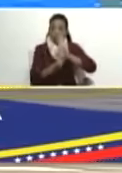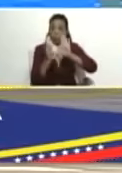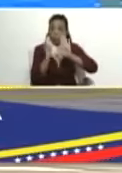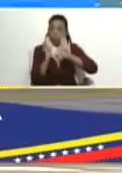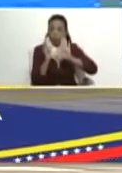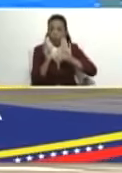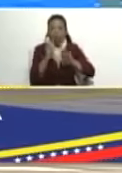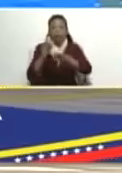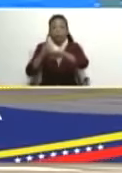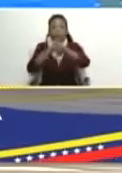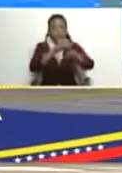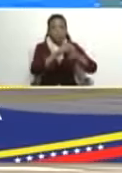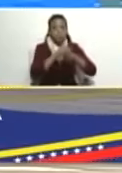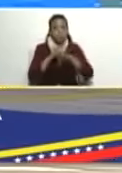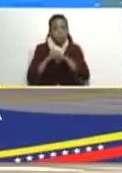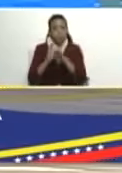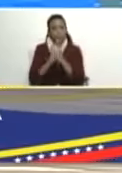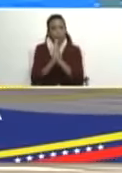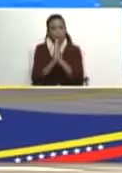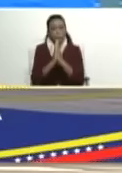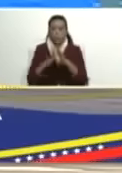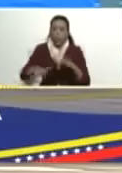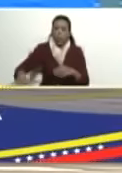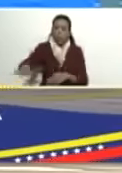ha convocado al país.